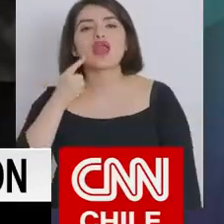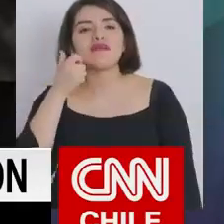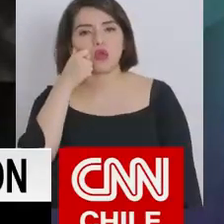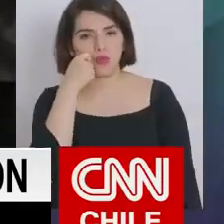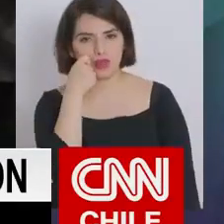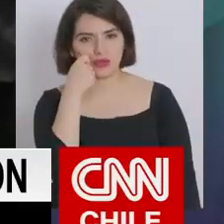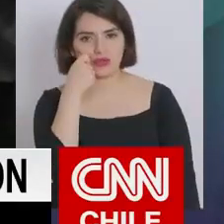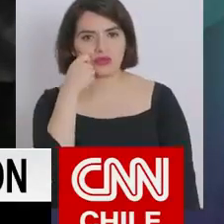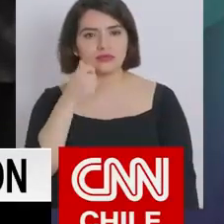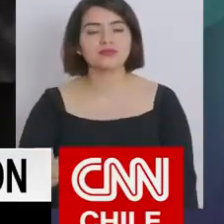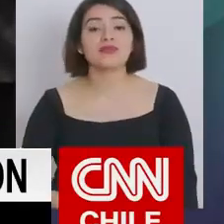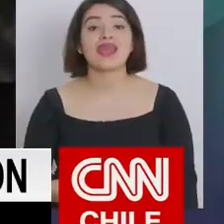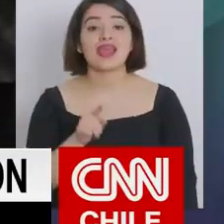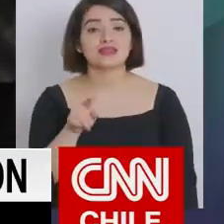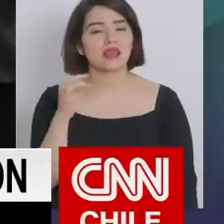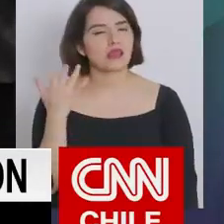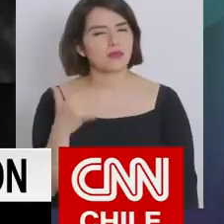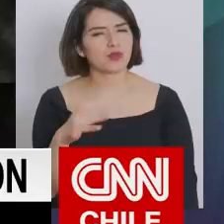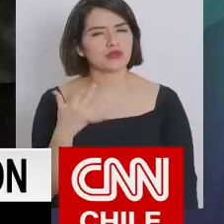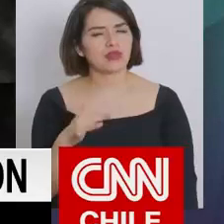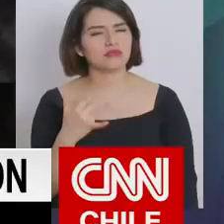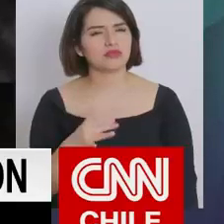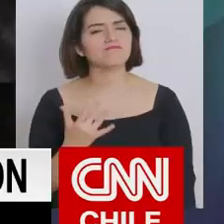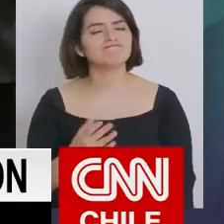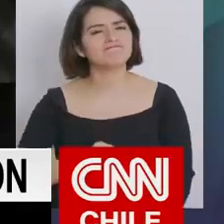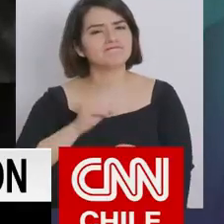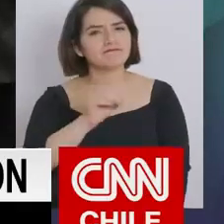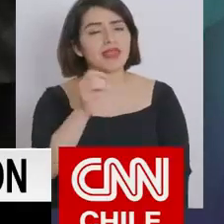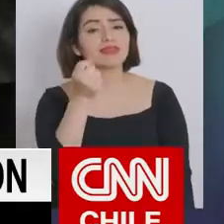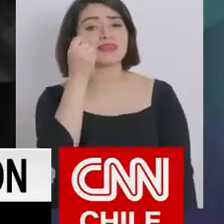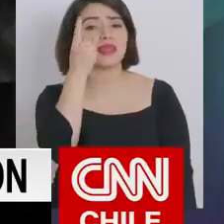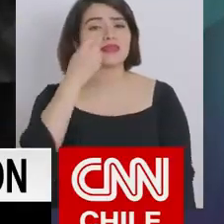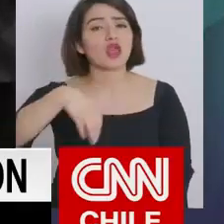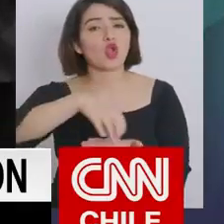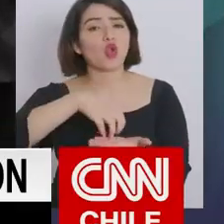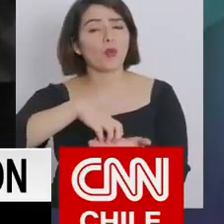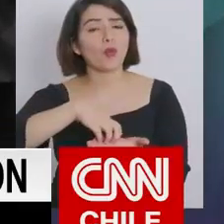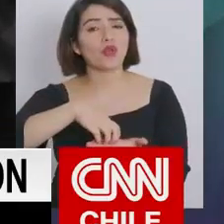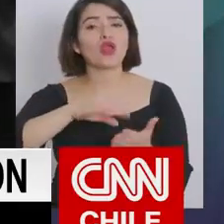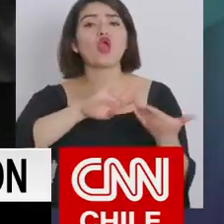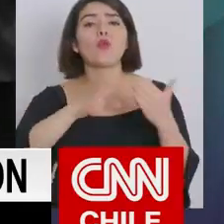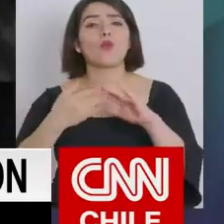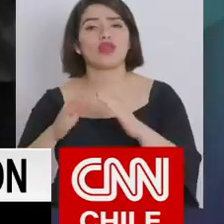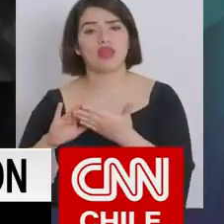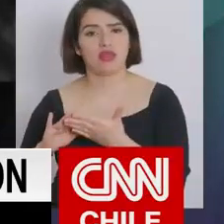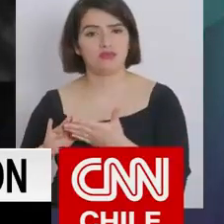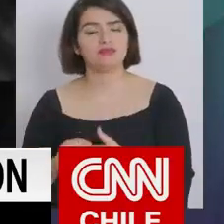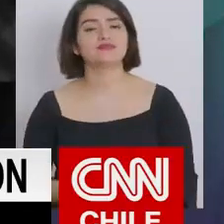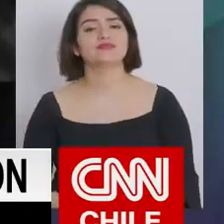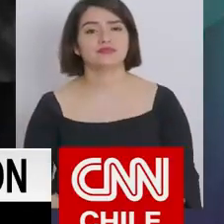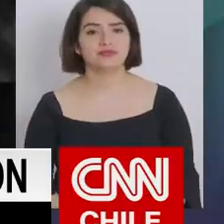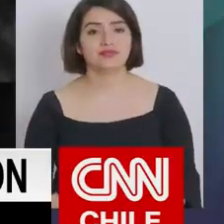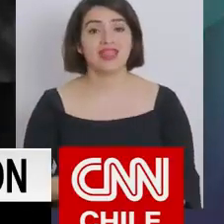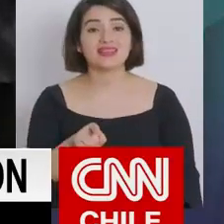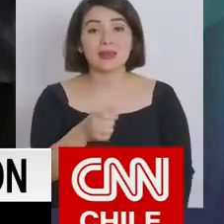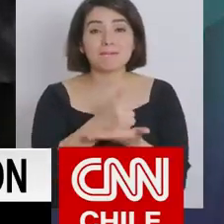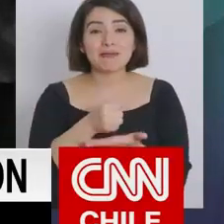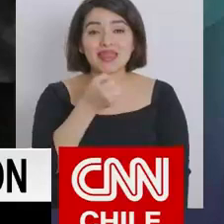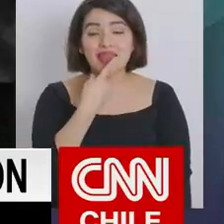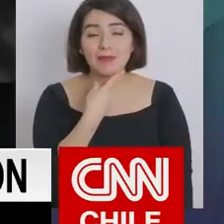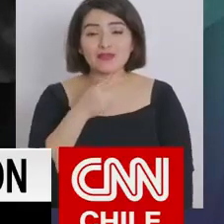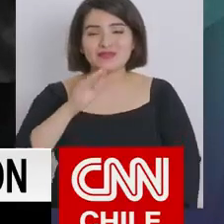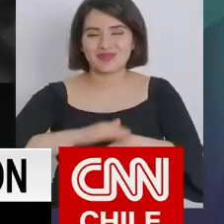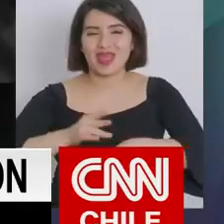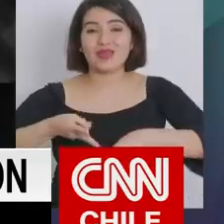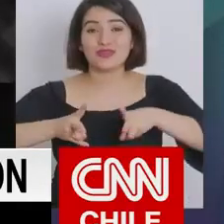importante que hay que enfatizar y que entienda la comuna, la comunidad. Este medicamento no ha sido